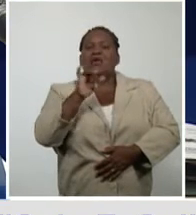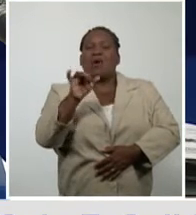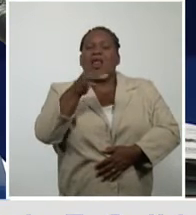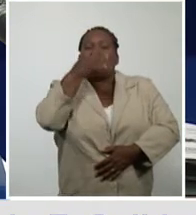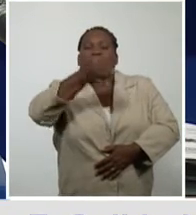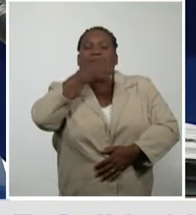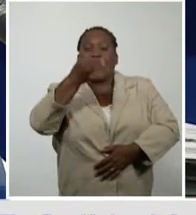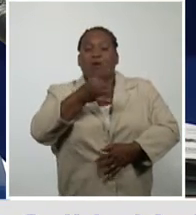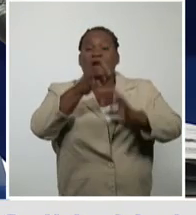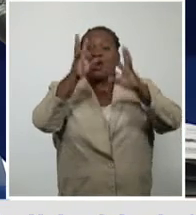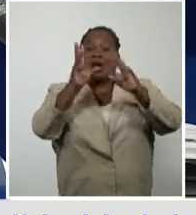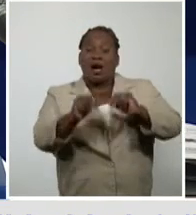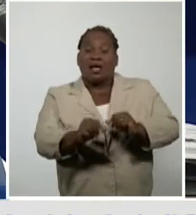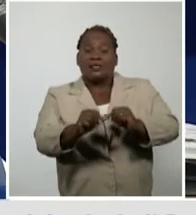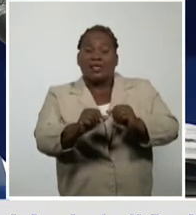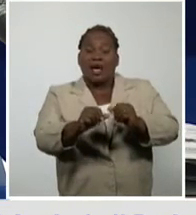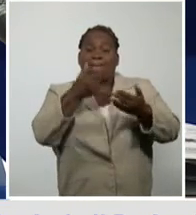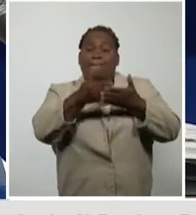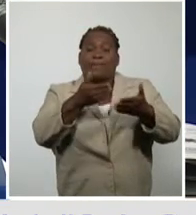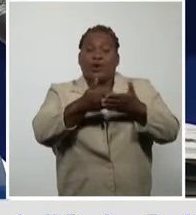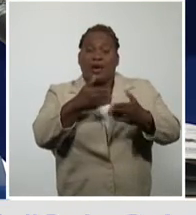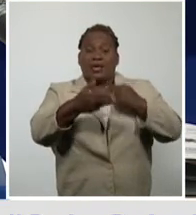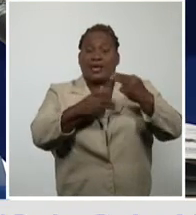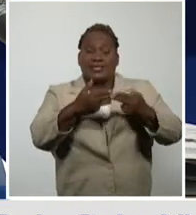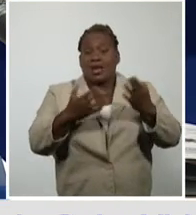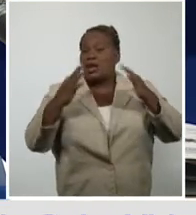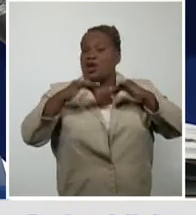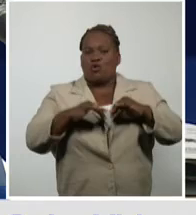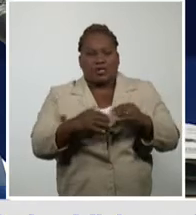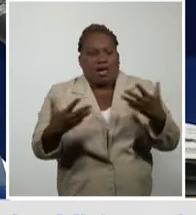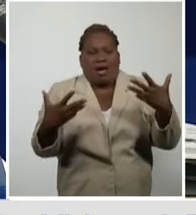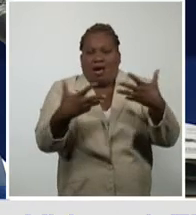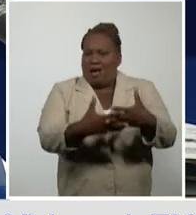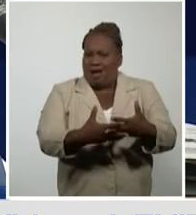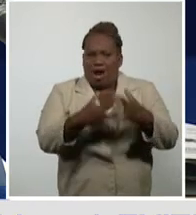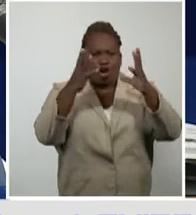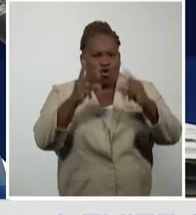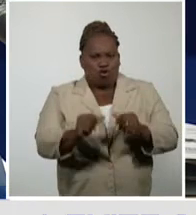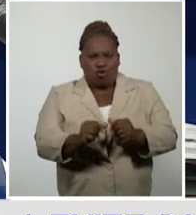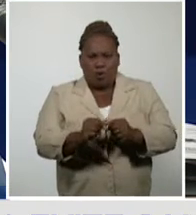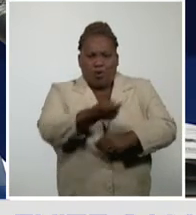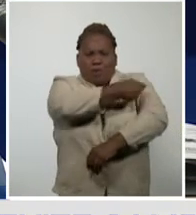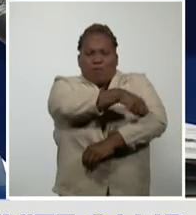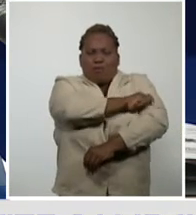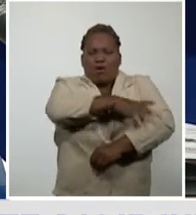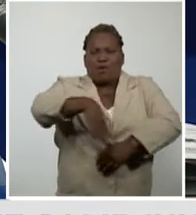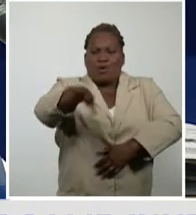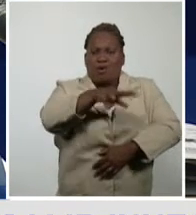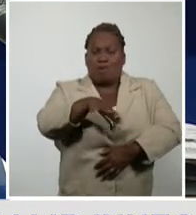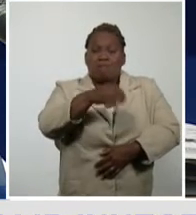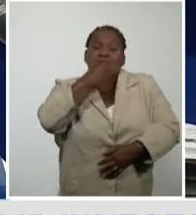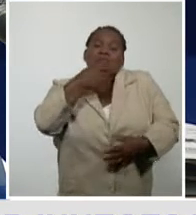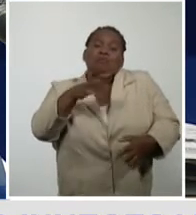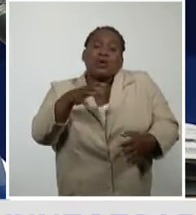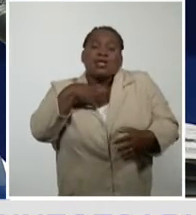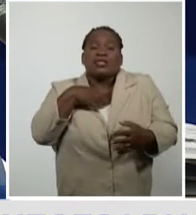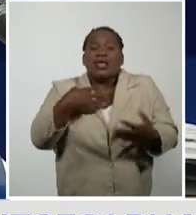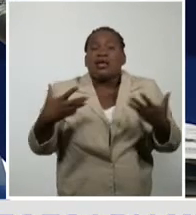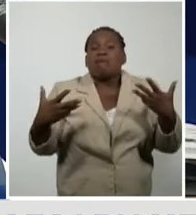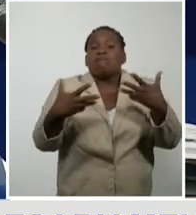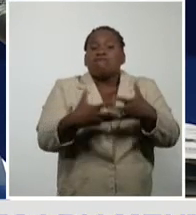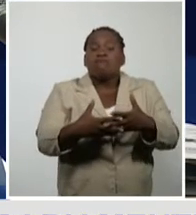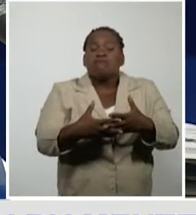no es solo por el número de población que tiene, porque a lo mejor tiene mucha población, pero no tiene los riesgos